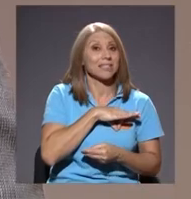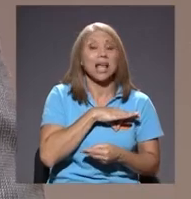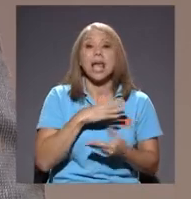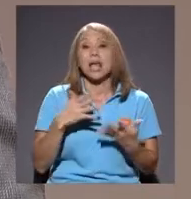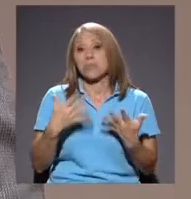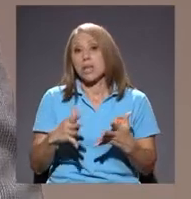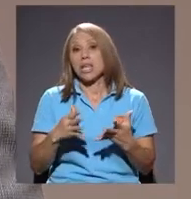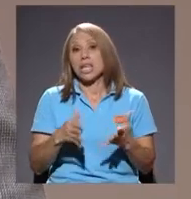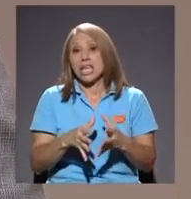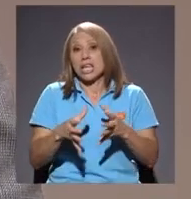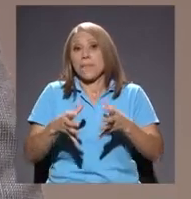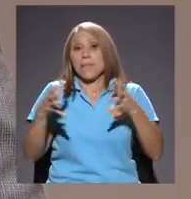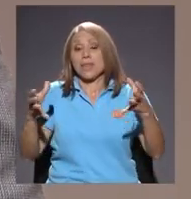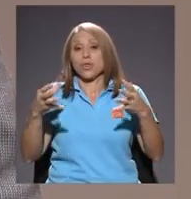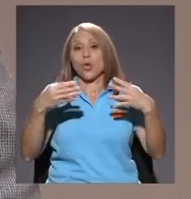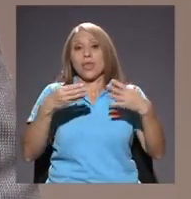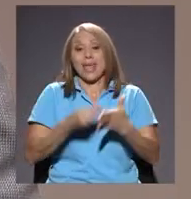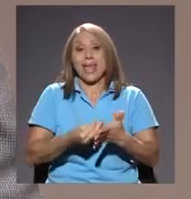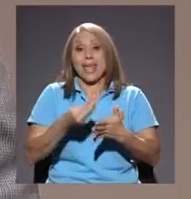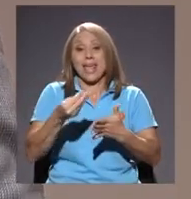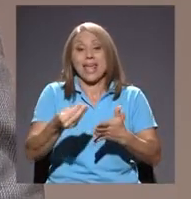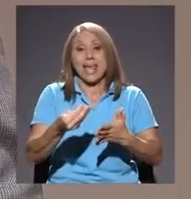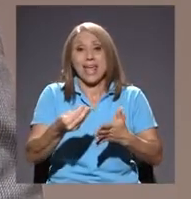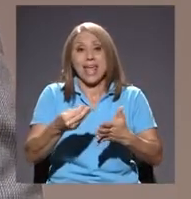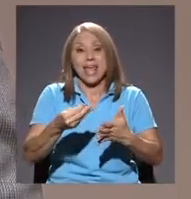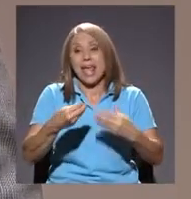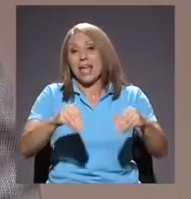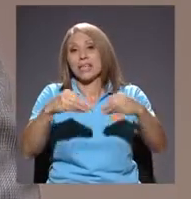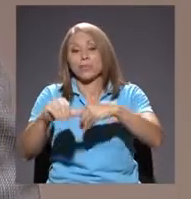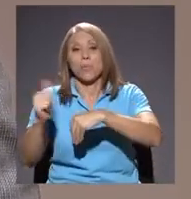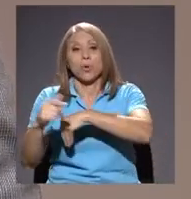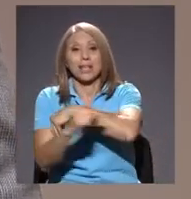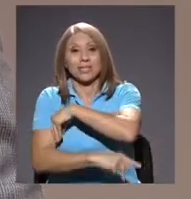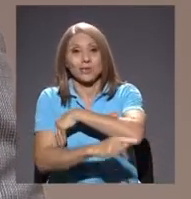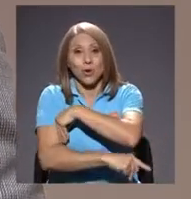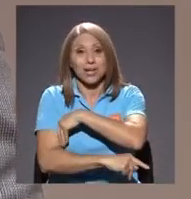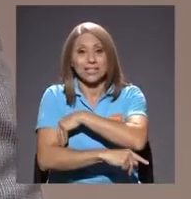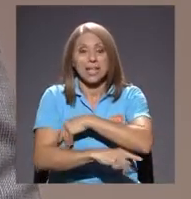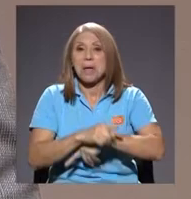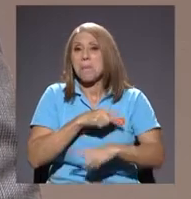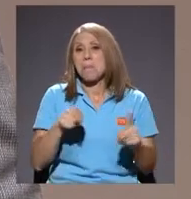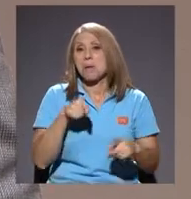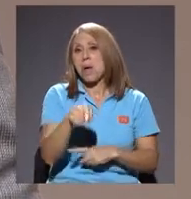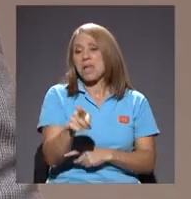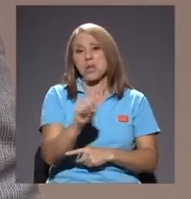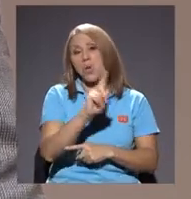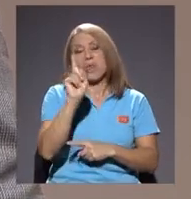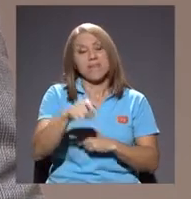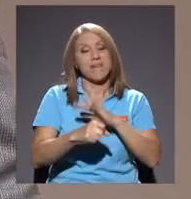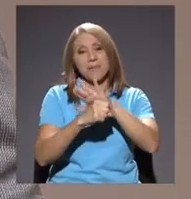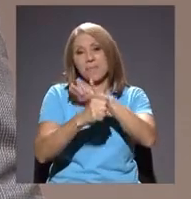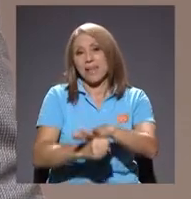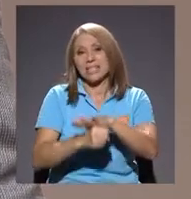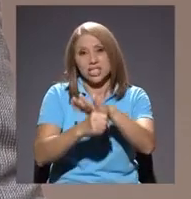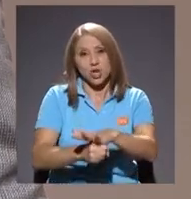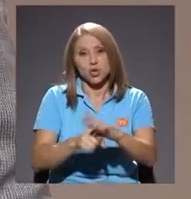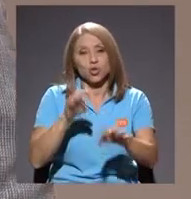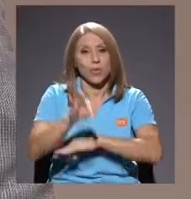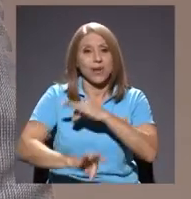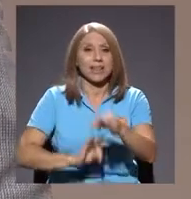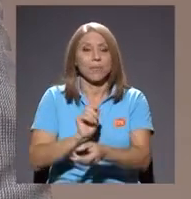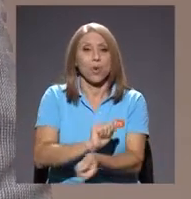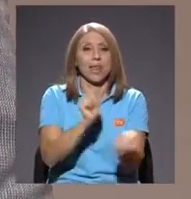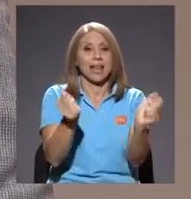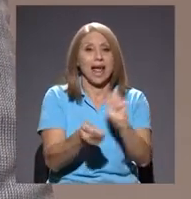exportaciones de servicios van a estar siendo siendo dinámica si estás fuera ese lado no debería de presión sobre el tipo de cambio el precio sobre el tipo de cambio